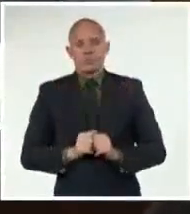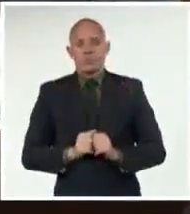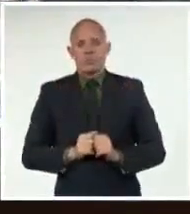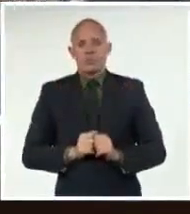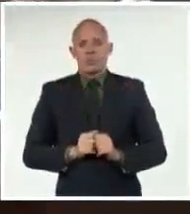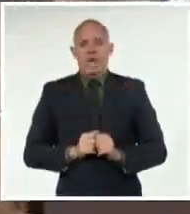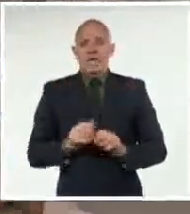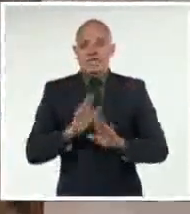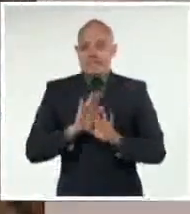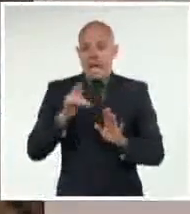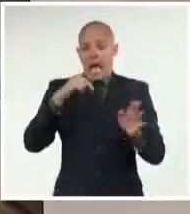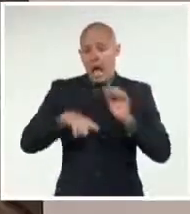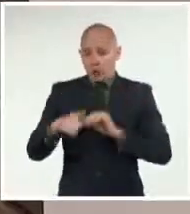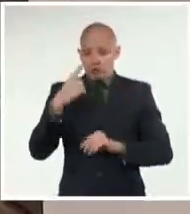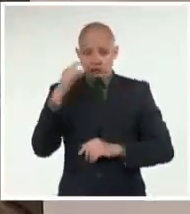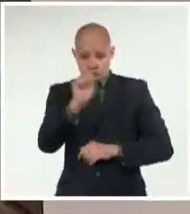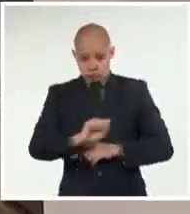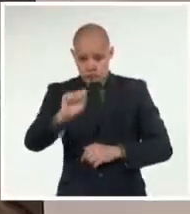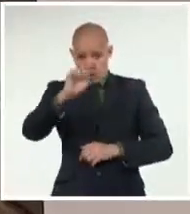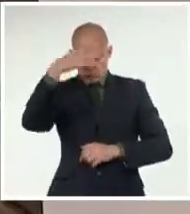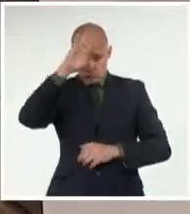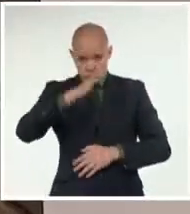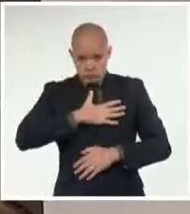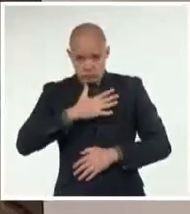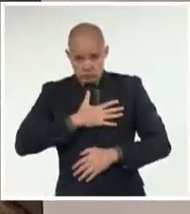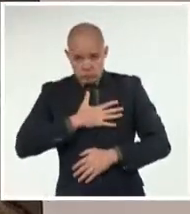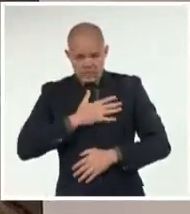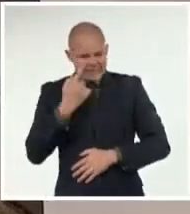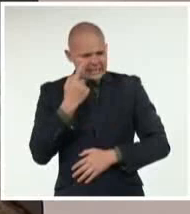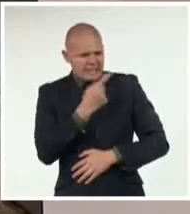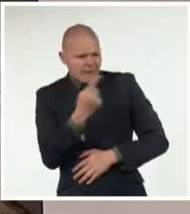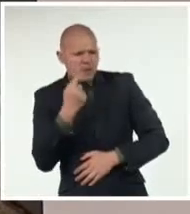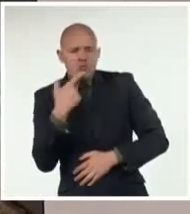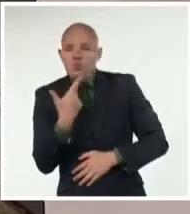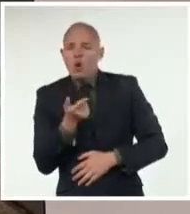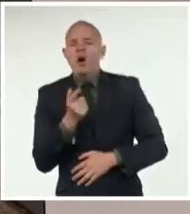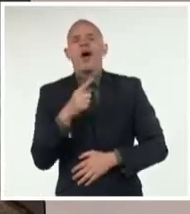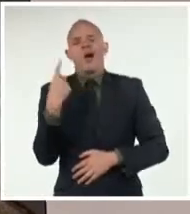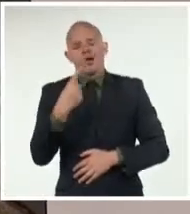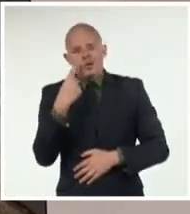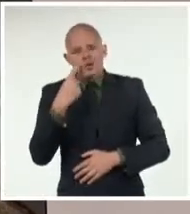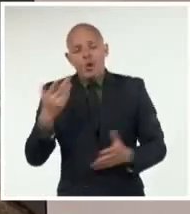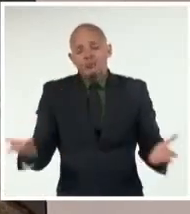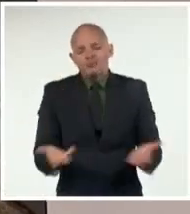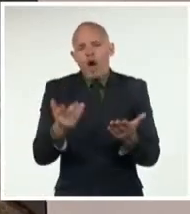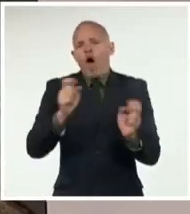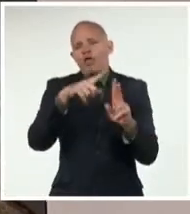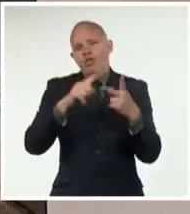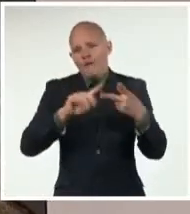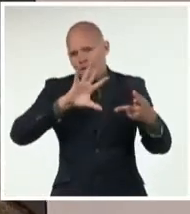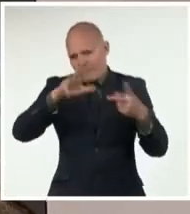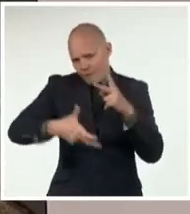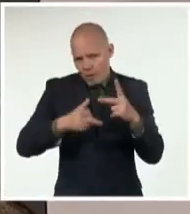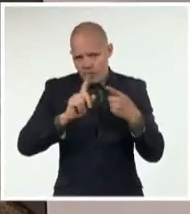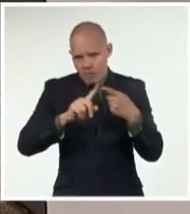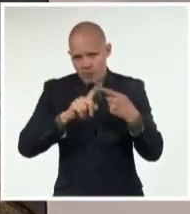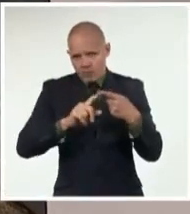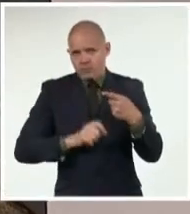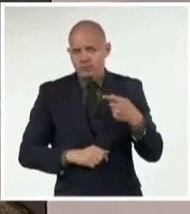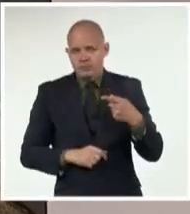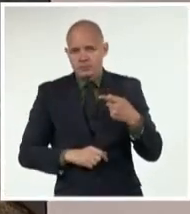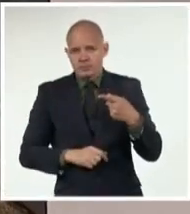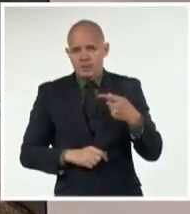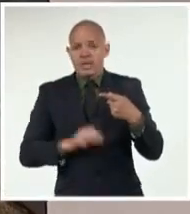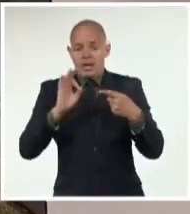la transición socialista cubana identifica y promueve dos ejes esenciales en la transformación socialista: